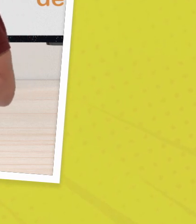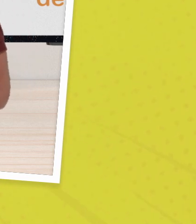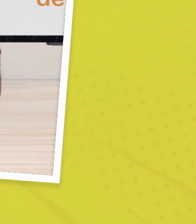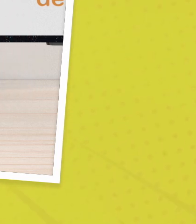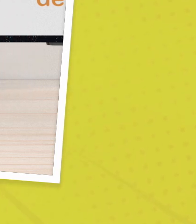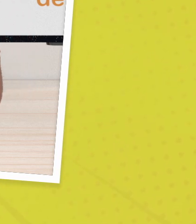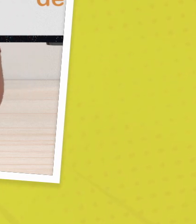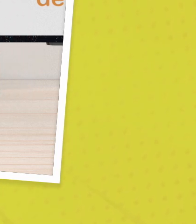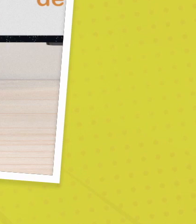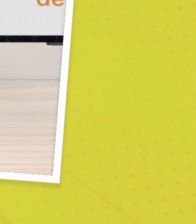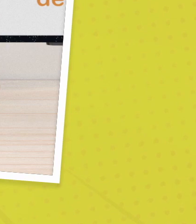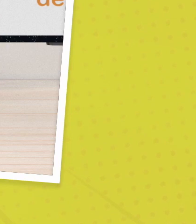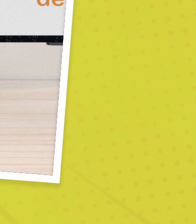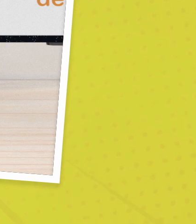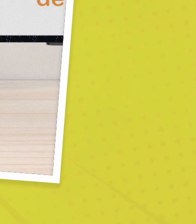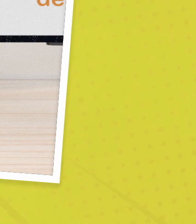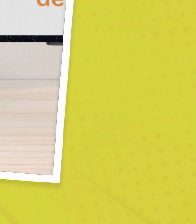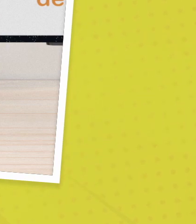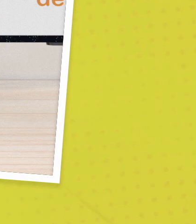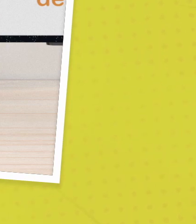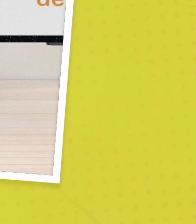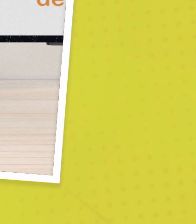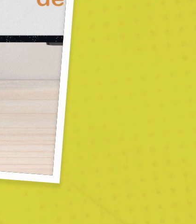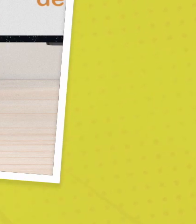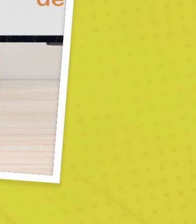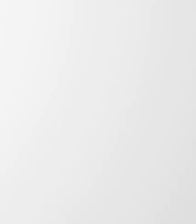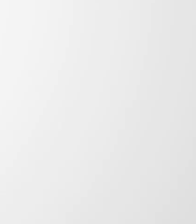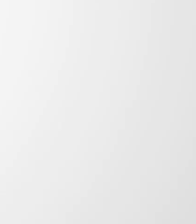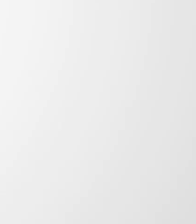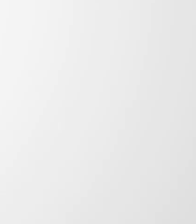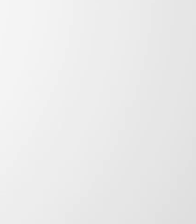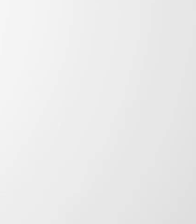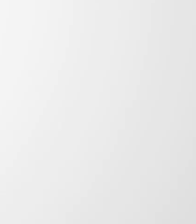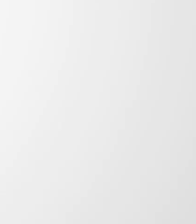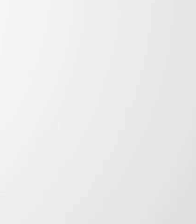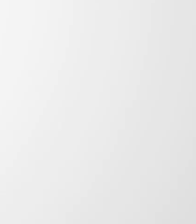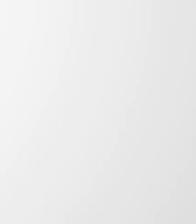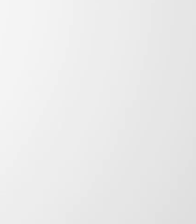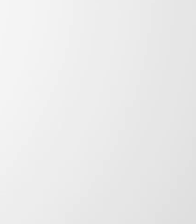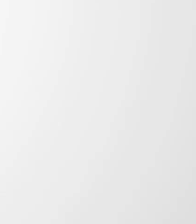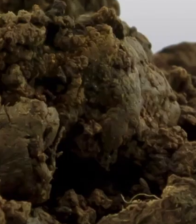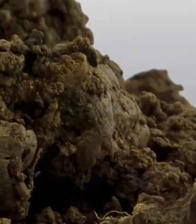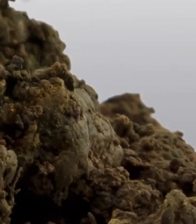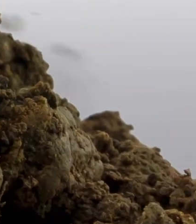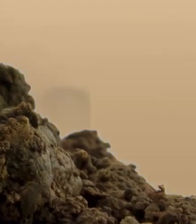de triángulos rectángulos y en situaciones problemas de la vida real.